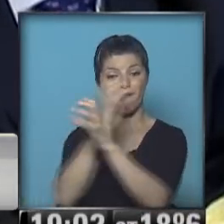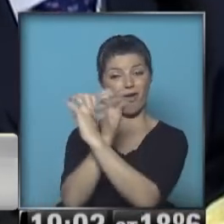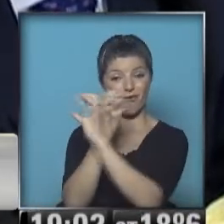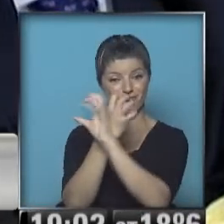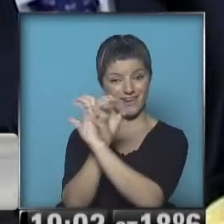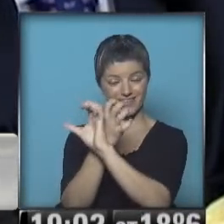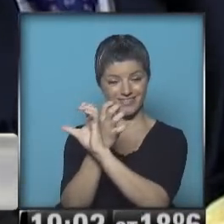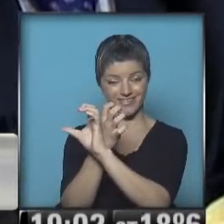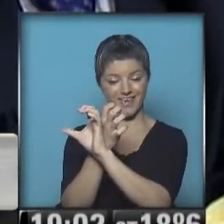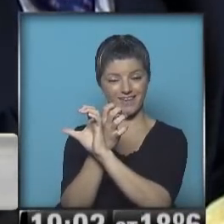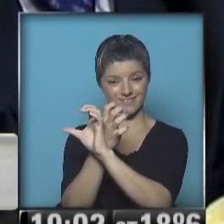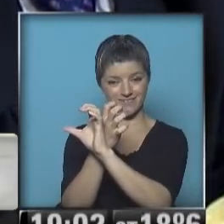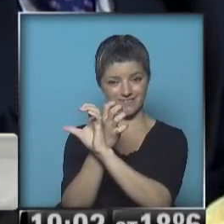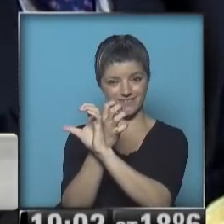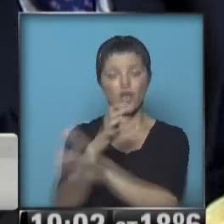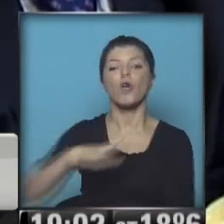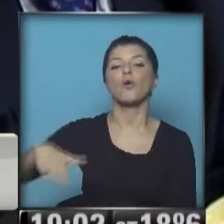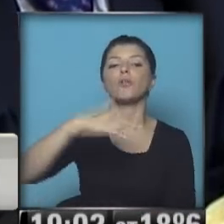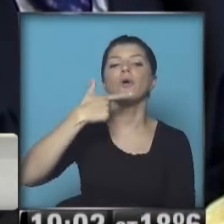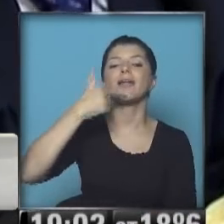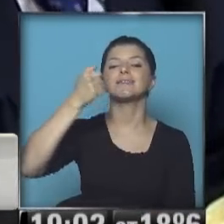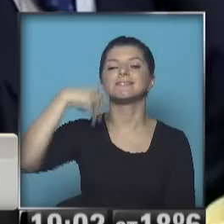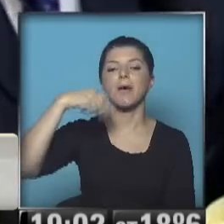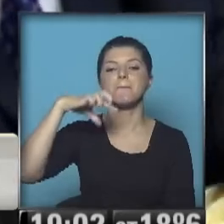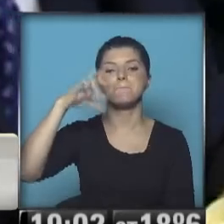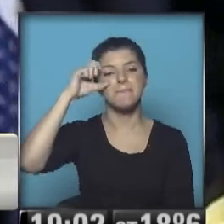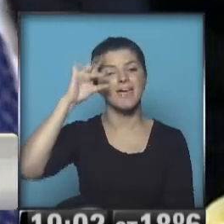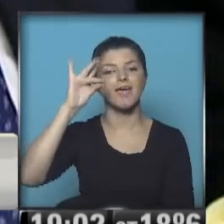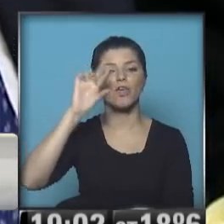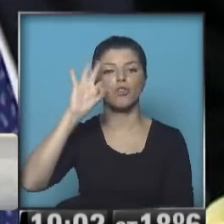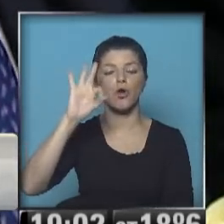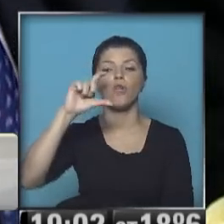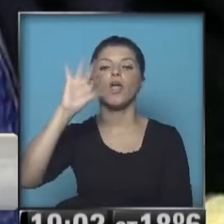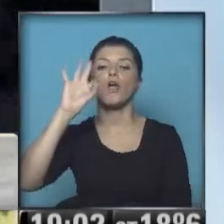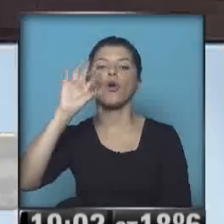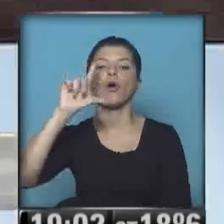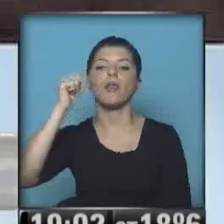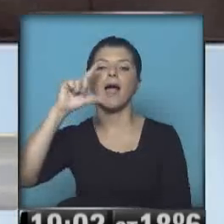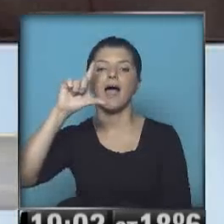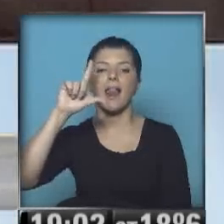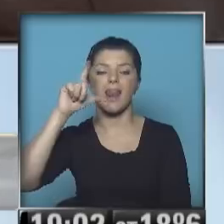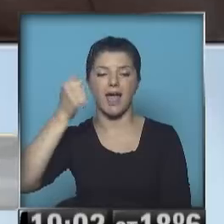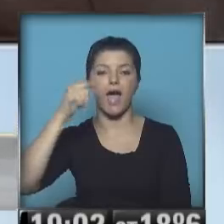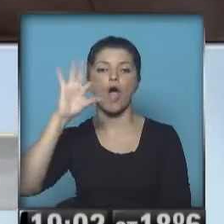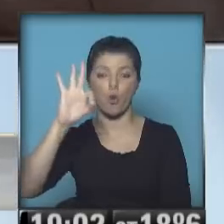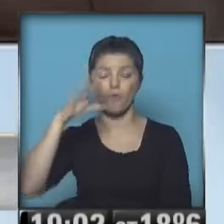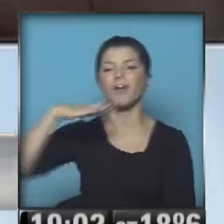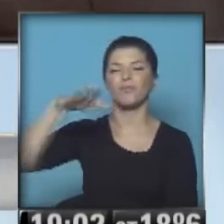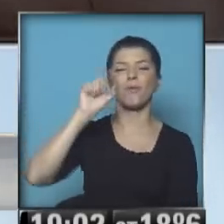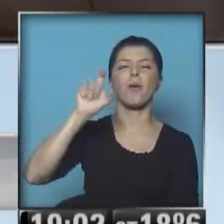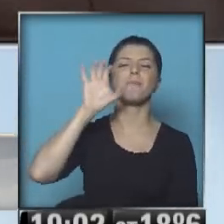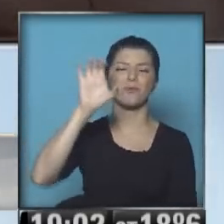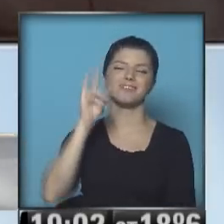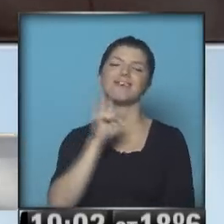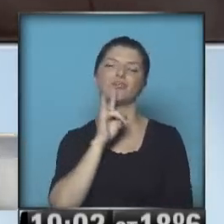con la localidad de San Pedro de Colalao, donde es esto, en la provincia de Tucumán, y allí justamente se está realizando